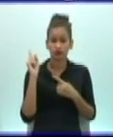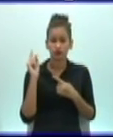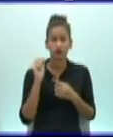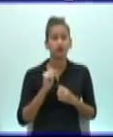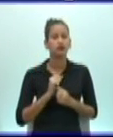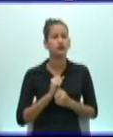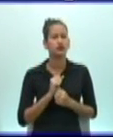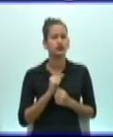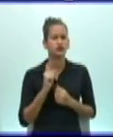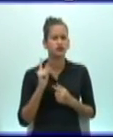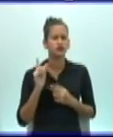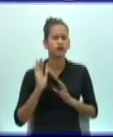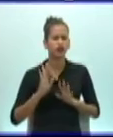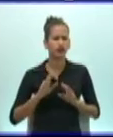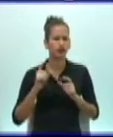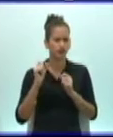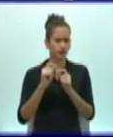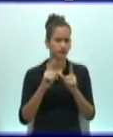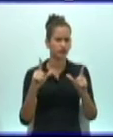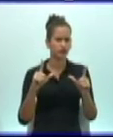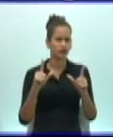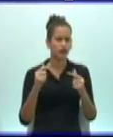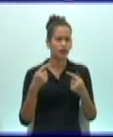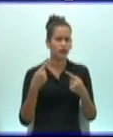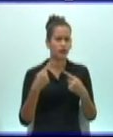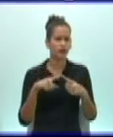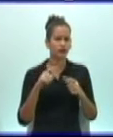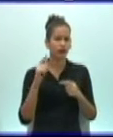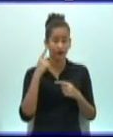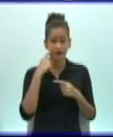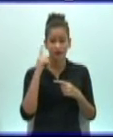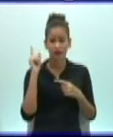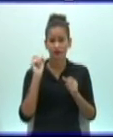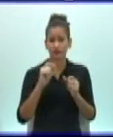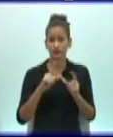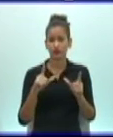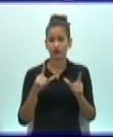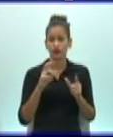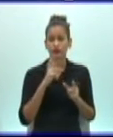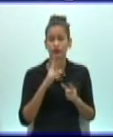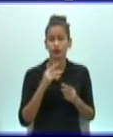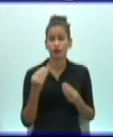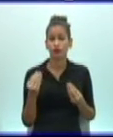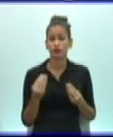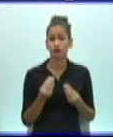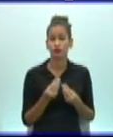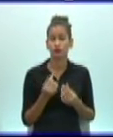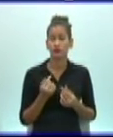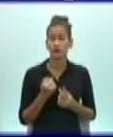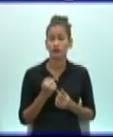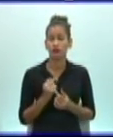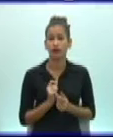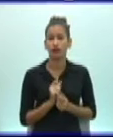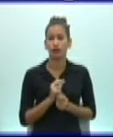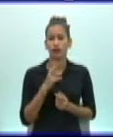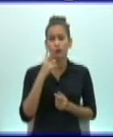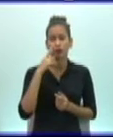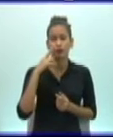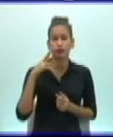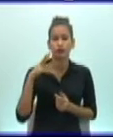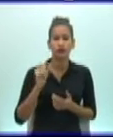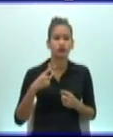pantalla, pero como siempre les digo, si está en pantalla, respondan aquí conmigo, busquen los recursos